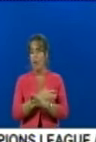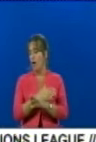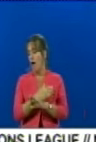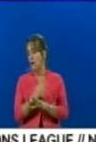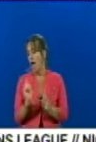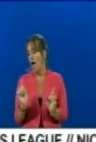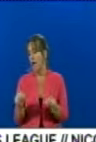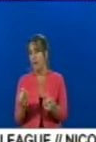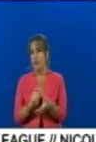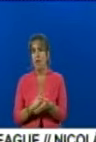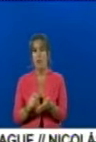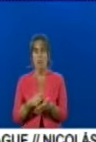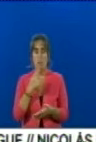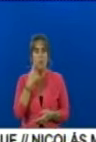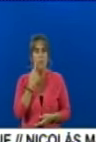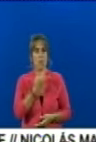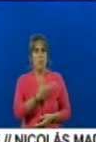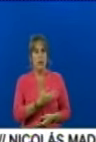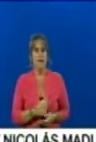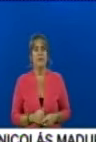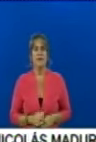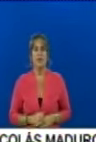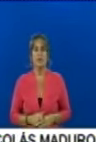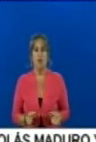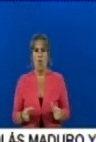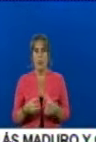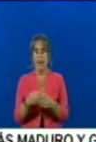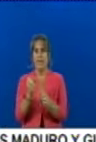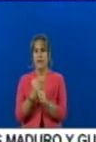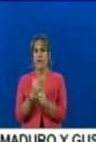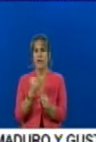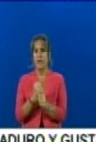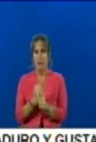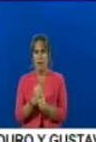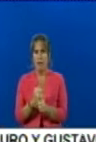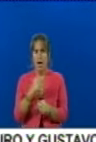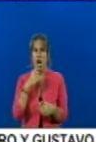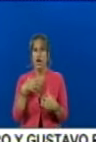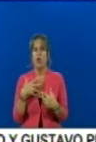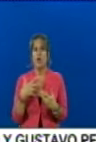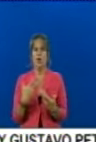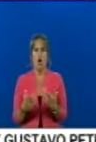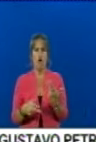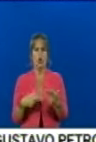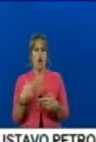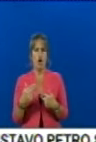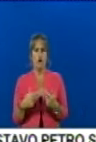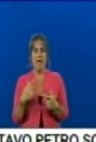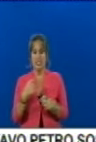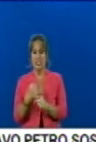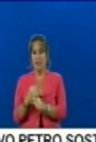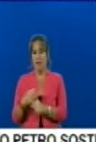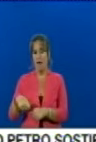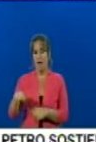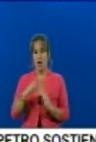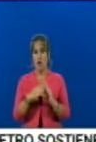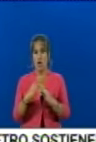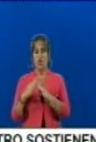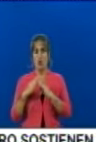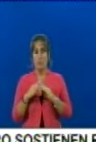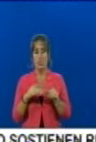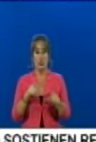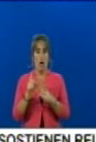los consumidores, lo podemos poder ver con el equipo de trabajo, con el actuar de los factores de la comunidad,